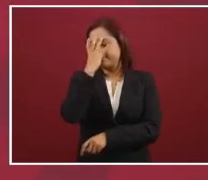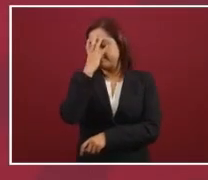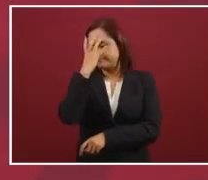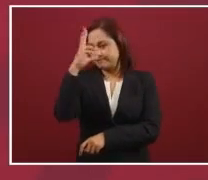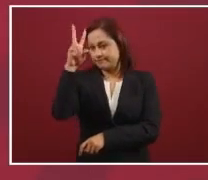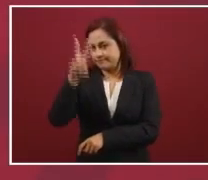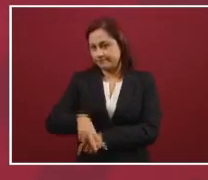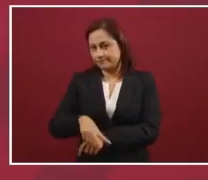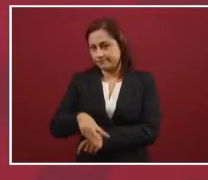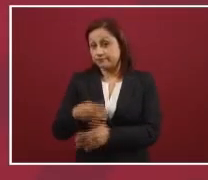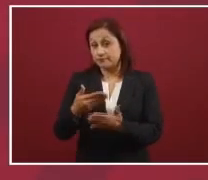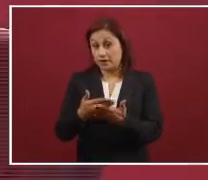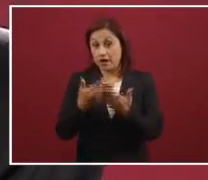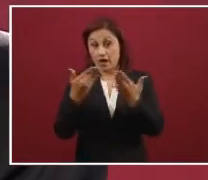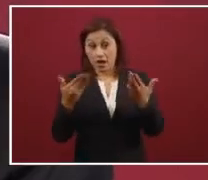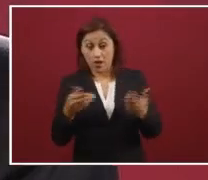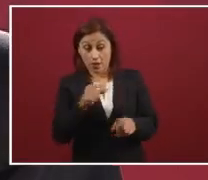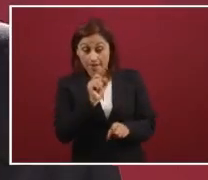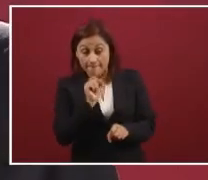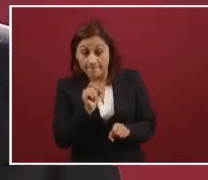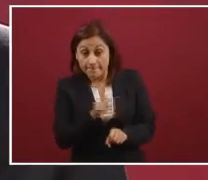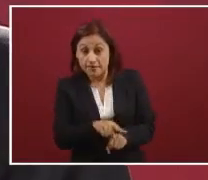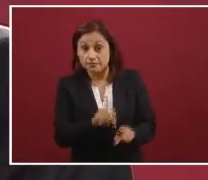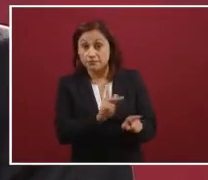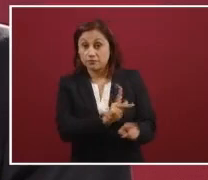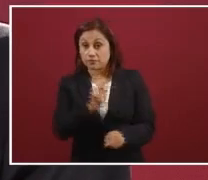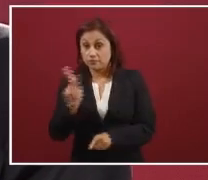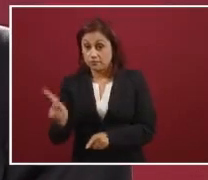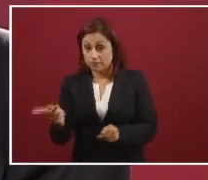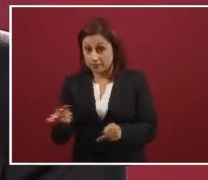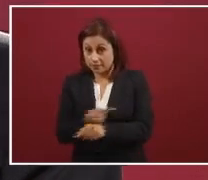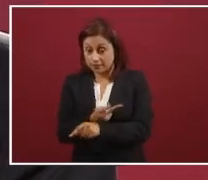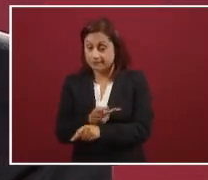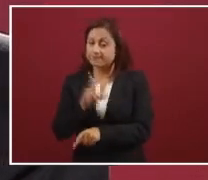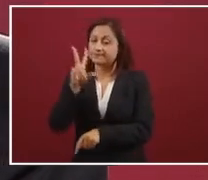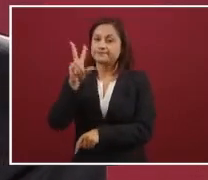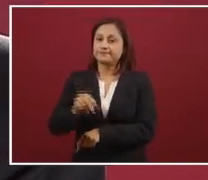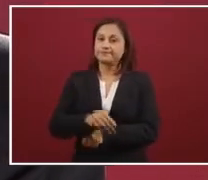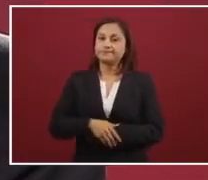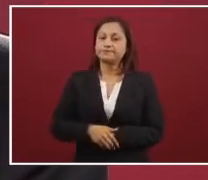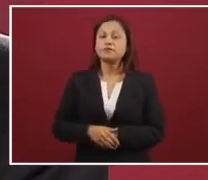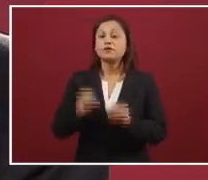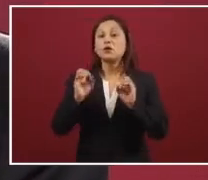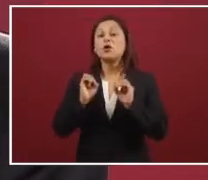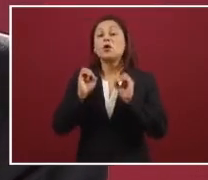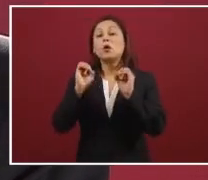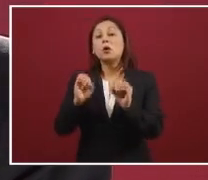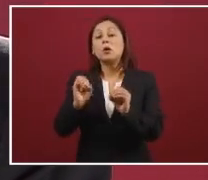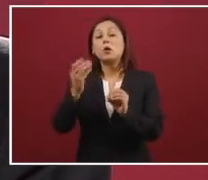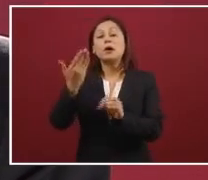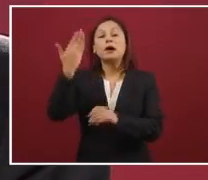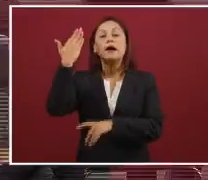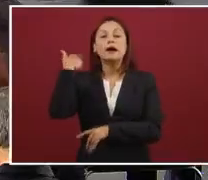eso ya no va a seguir sucediendo. O que el presidente daba línea